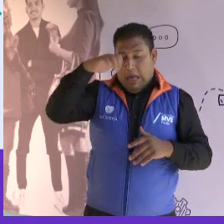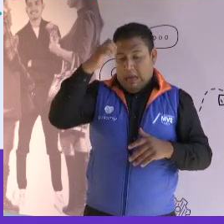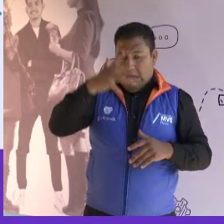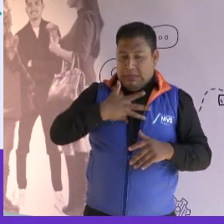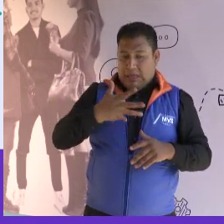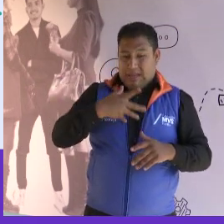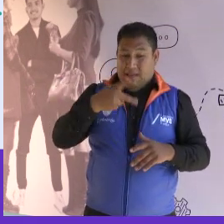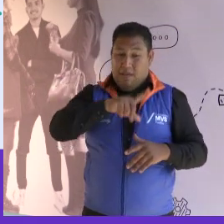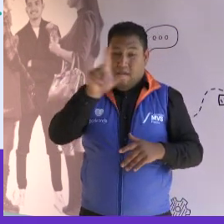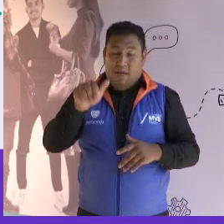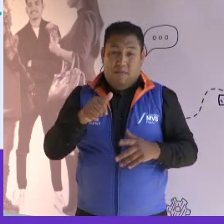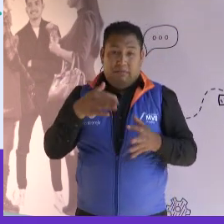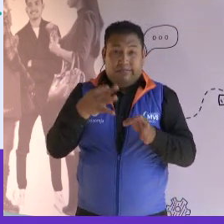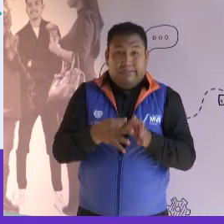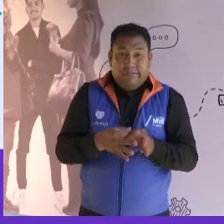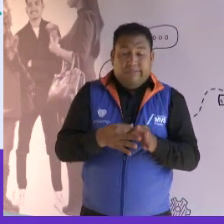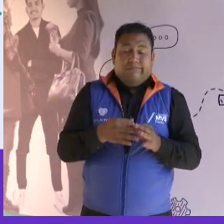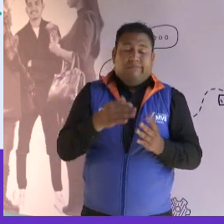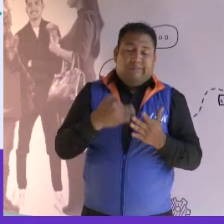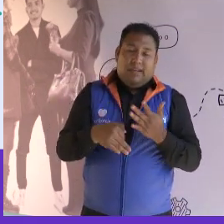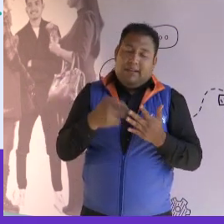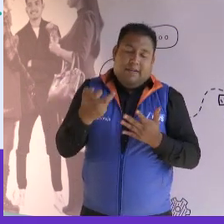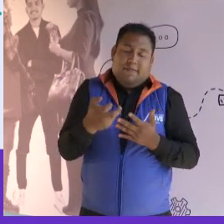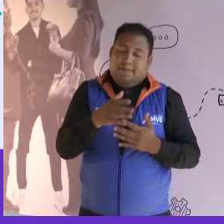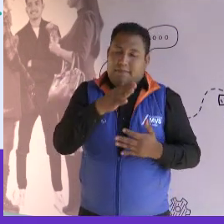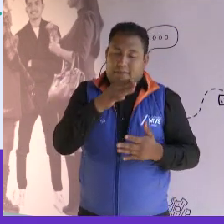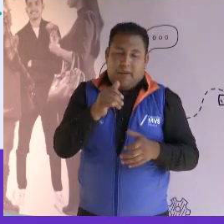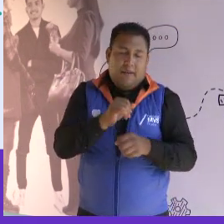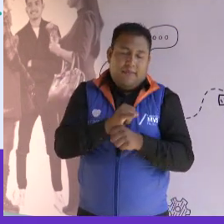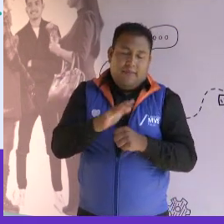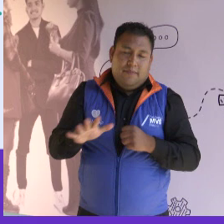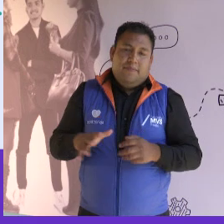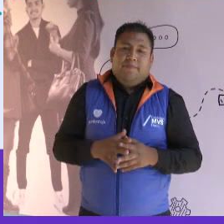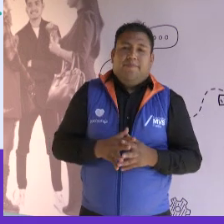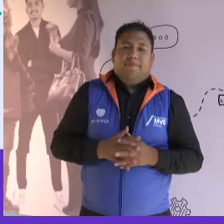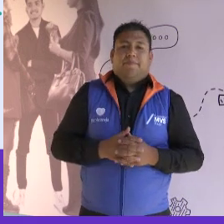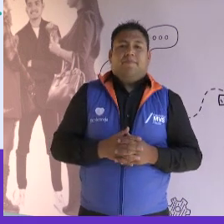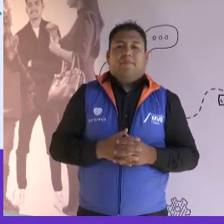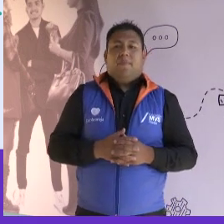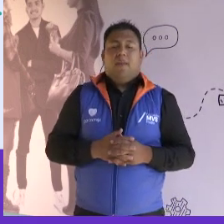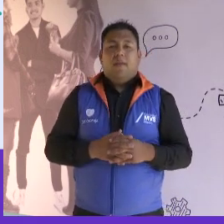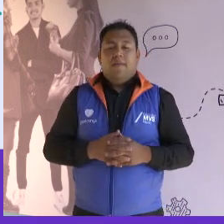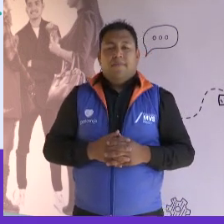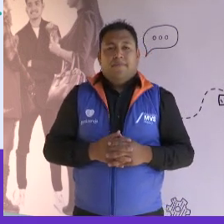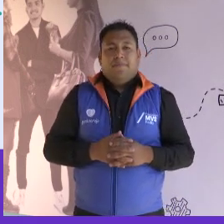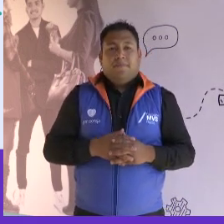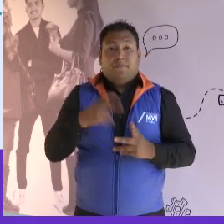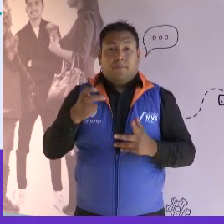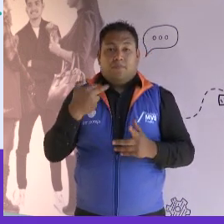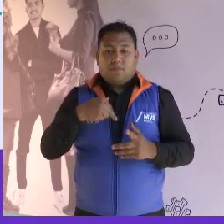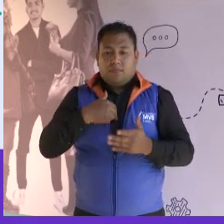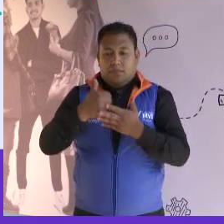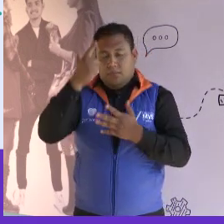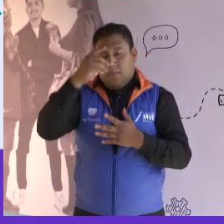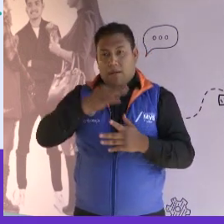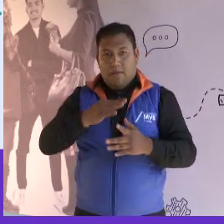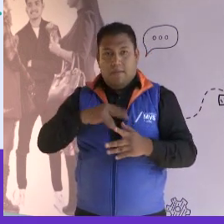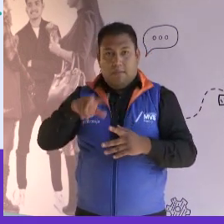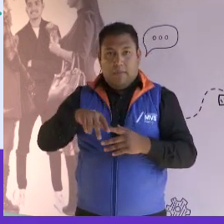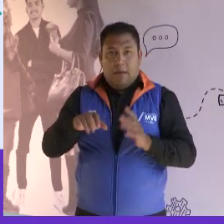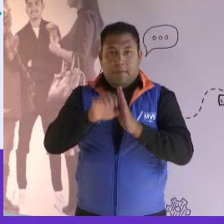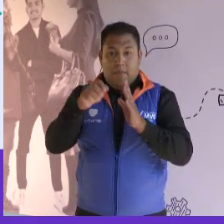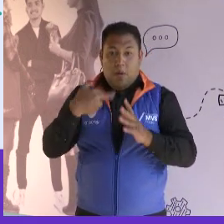la causa permite identidad y permite posicionamiento. El hecho de estar en red